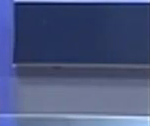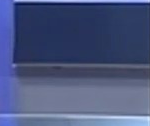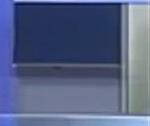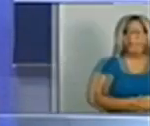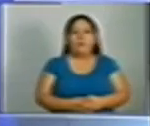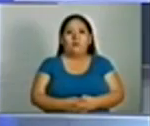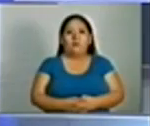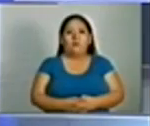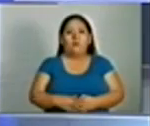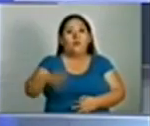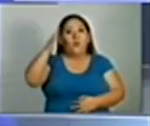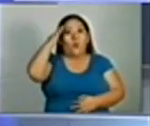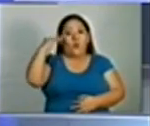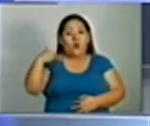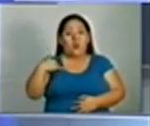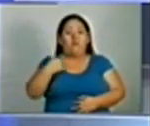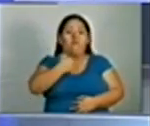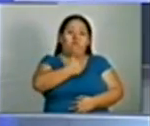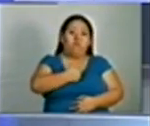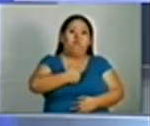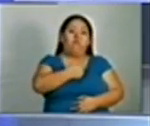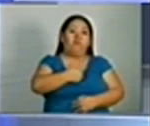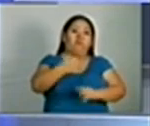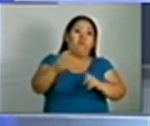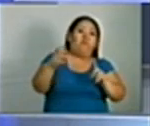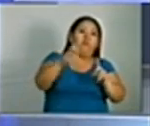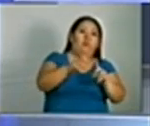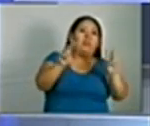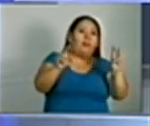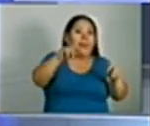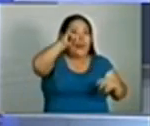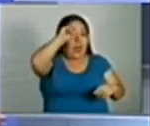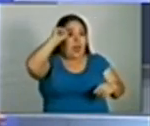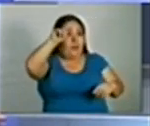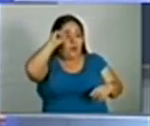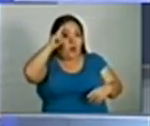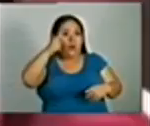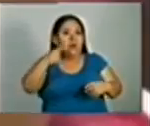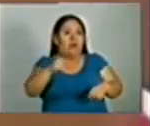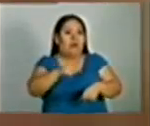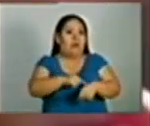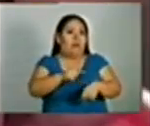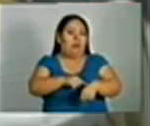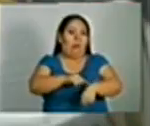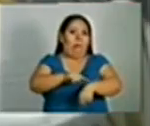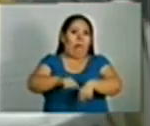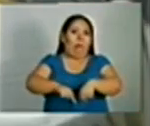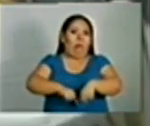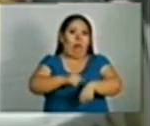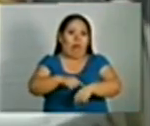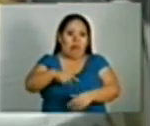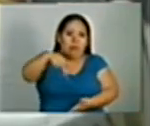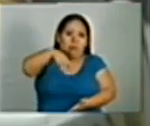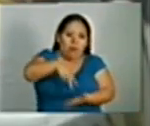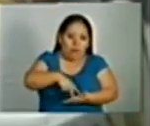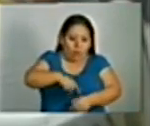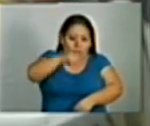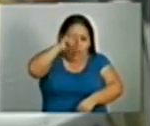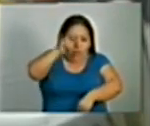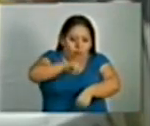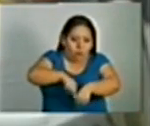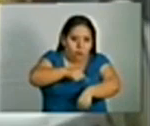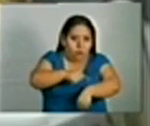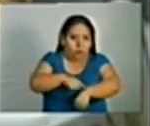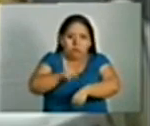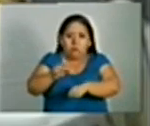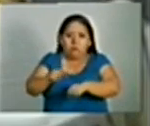Y mujeres sufren de violencia, esto a los derechos laborales, entre ellas la prolongación de tiempos que pasan de pie, poco acceso a realizar